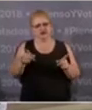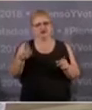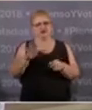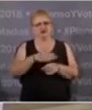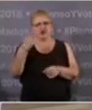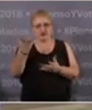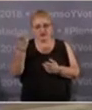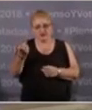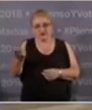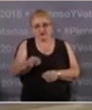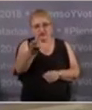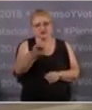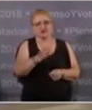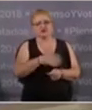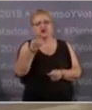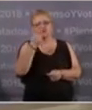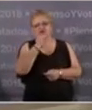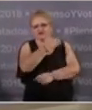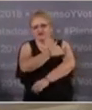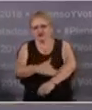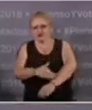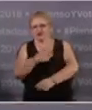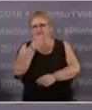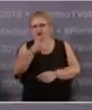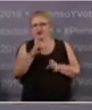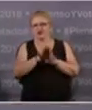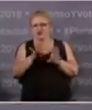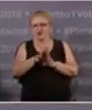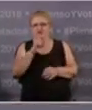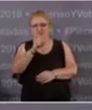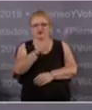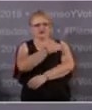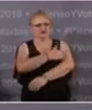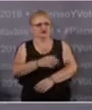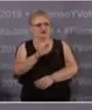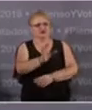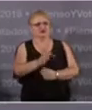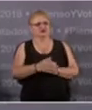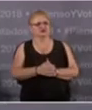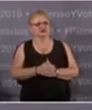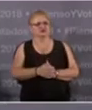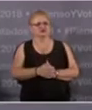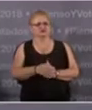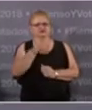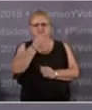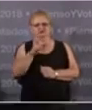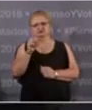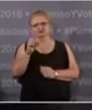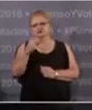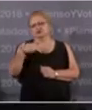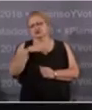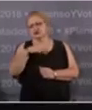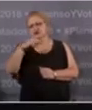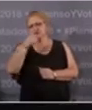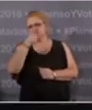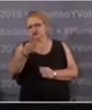de familia podría interpretarse como un tema de violencia institucional. ¿Cuál es su posición al respecto? No, me parece que nuestro planteamiento